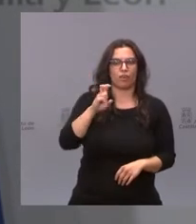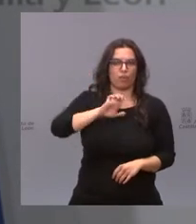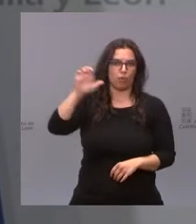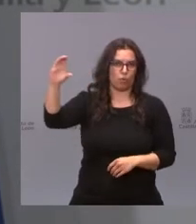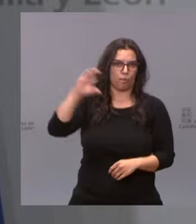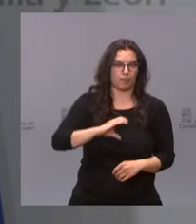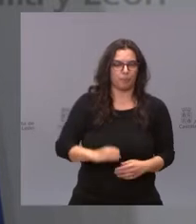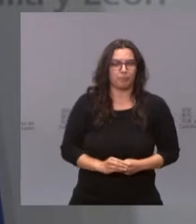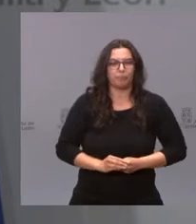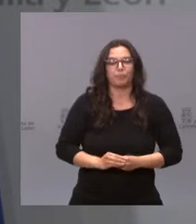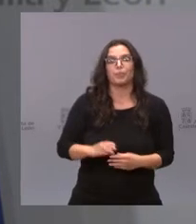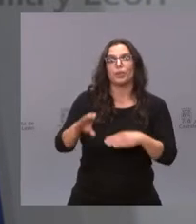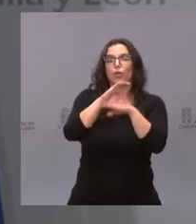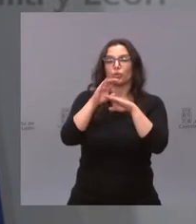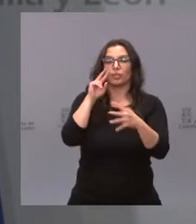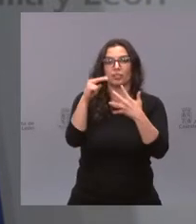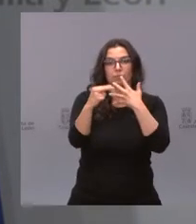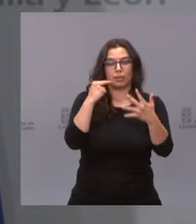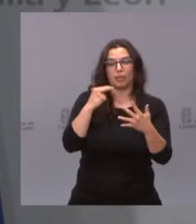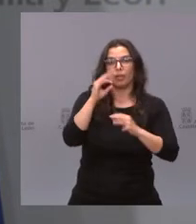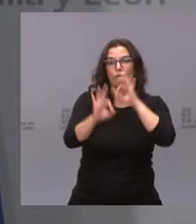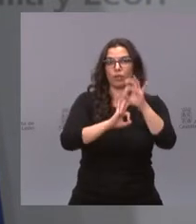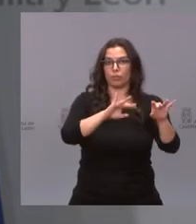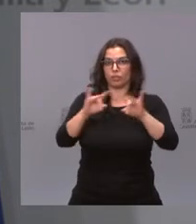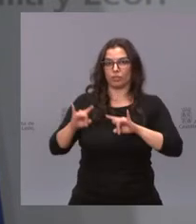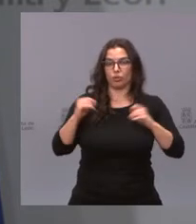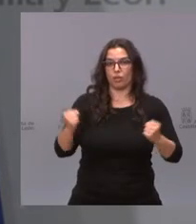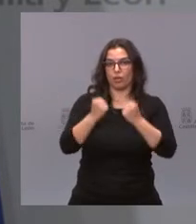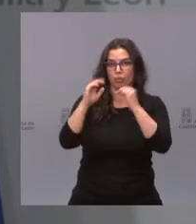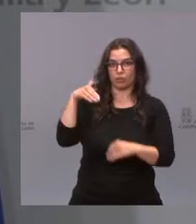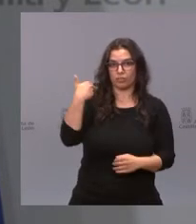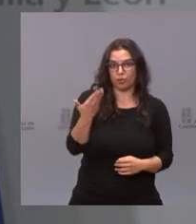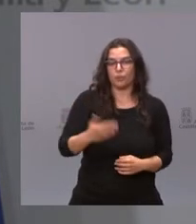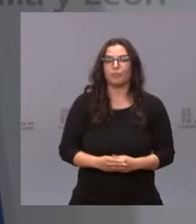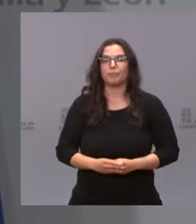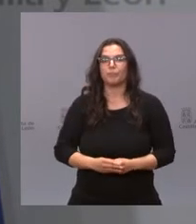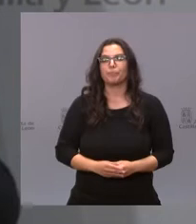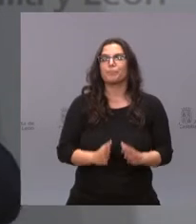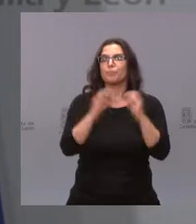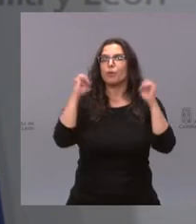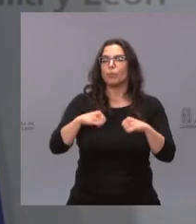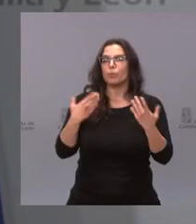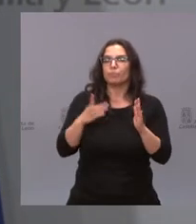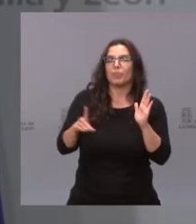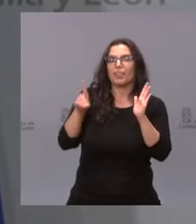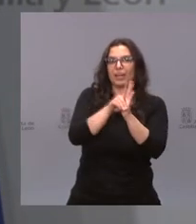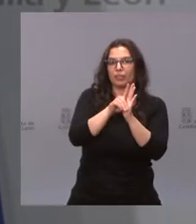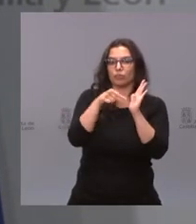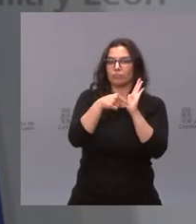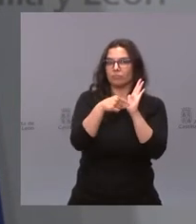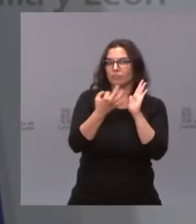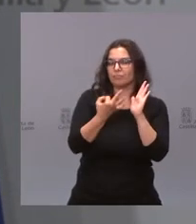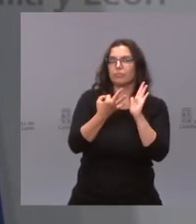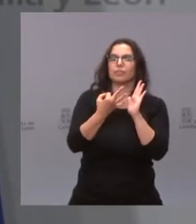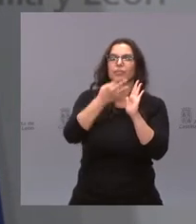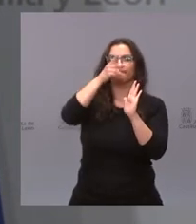Consejería de Transparencia, de Ordenación del Territorio y de Acción Exterior aprueba el decreto por el que se regulan